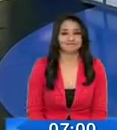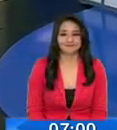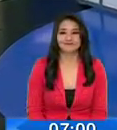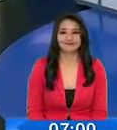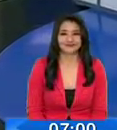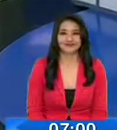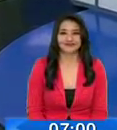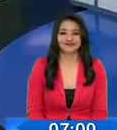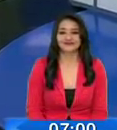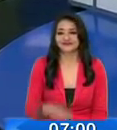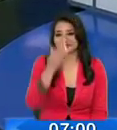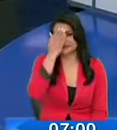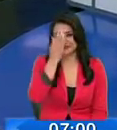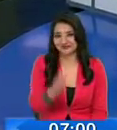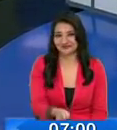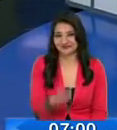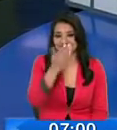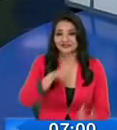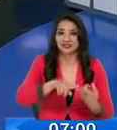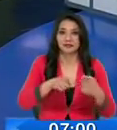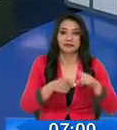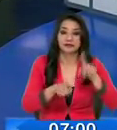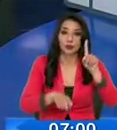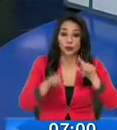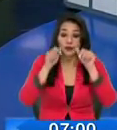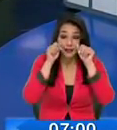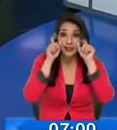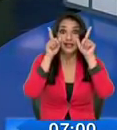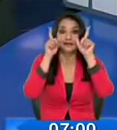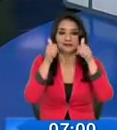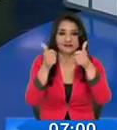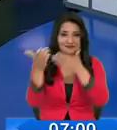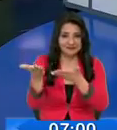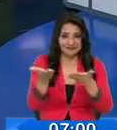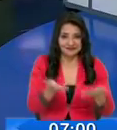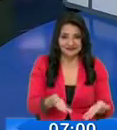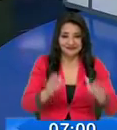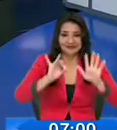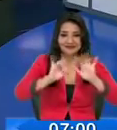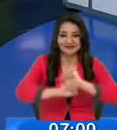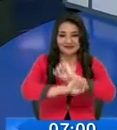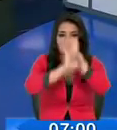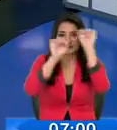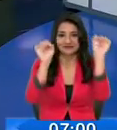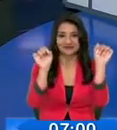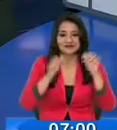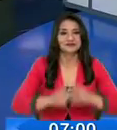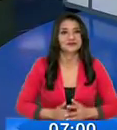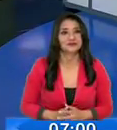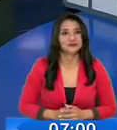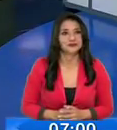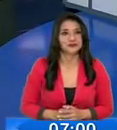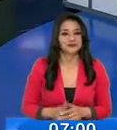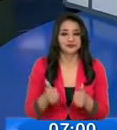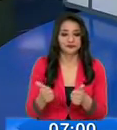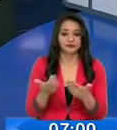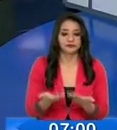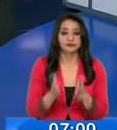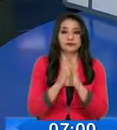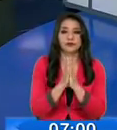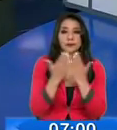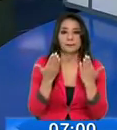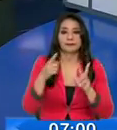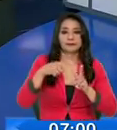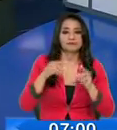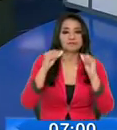Y a nuestros amigos que hoy día están abriendo el ojito, bienvenidos. 7 de la mañana. Sí, les damos la bienvenida a El Comercio TV con mucha